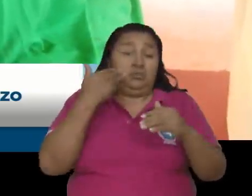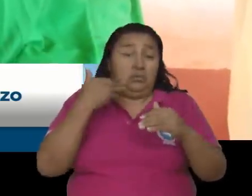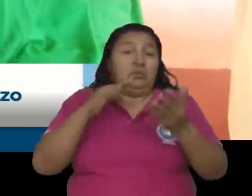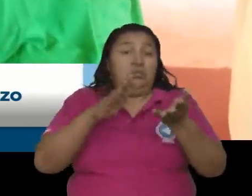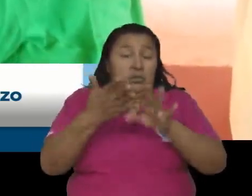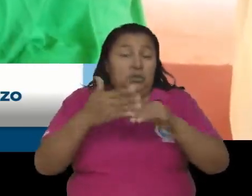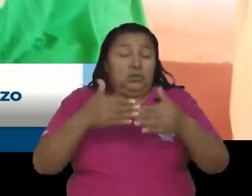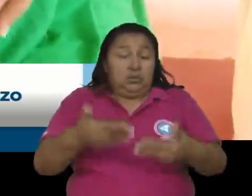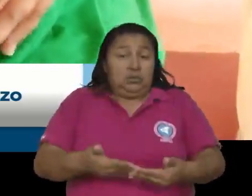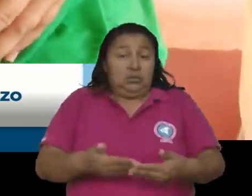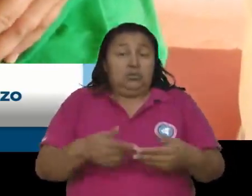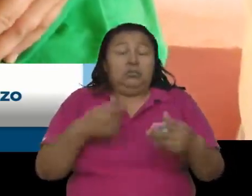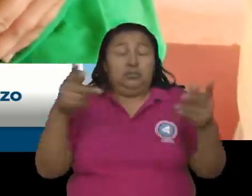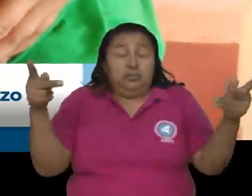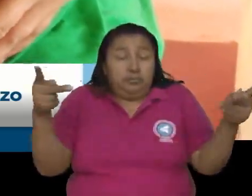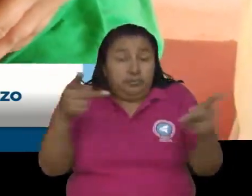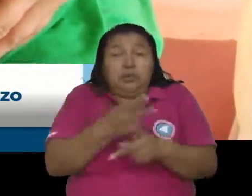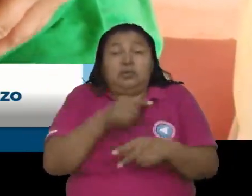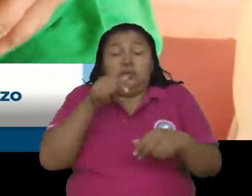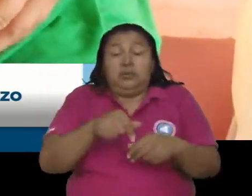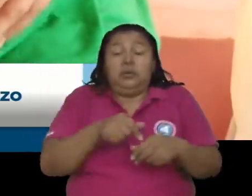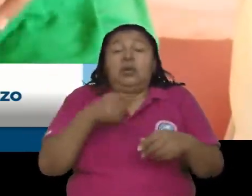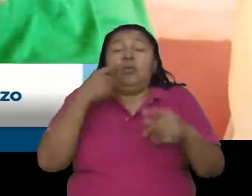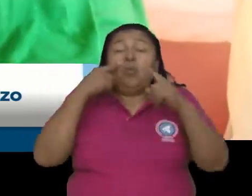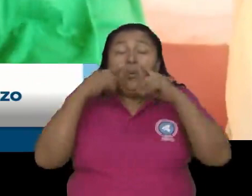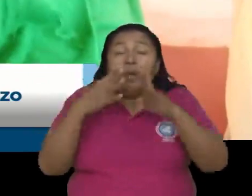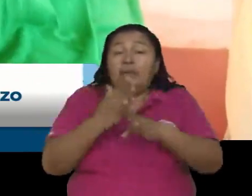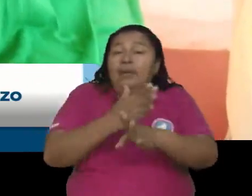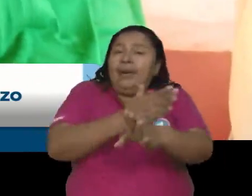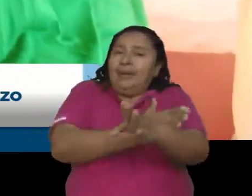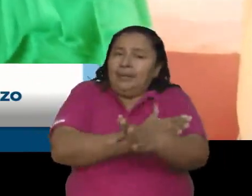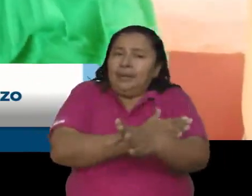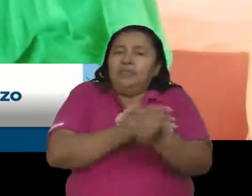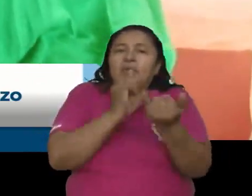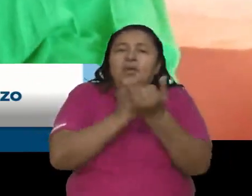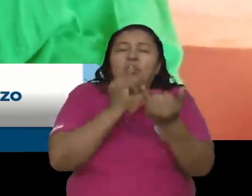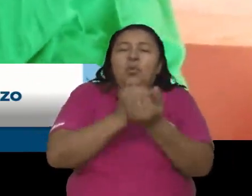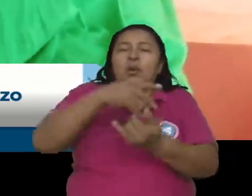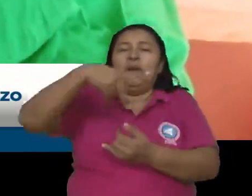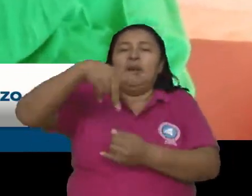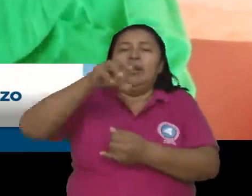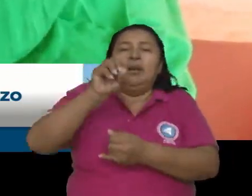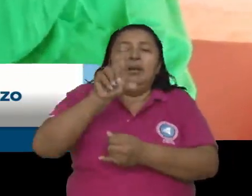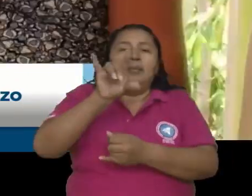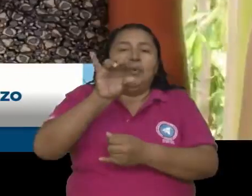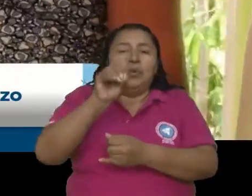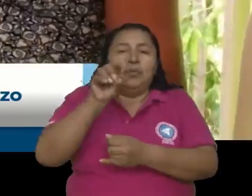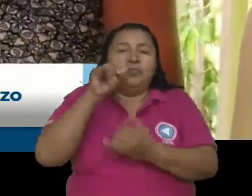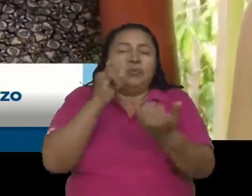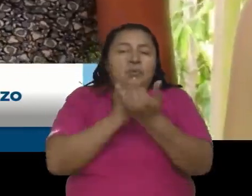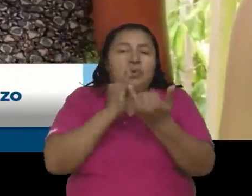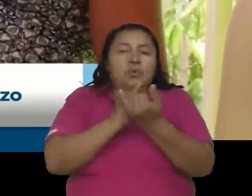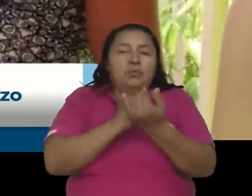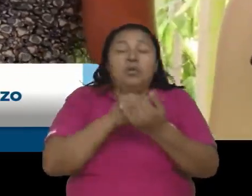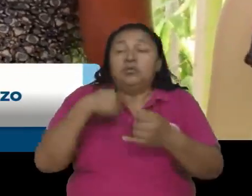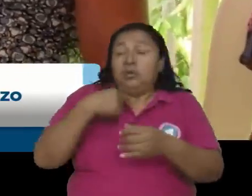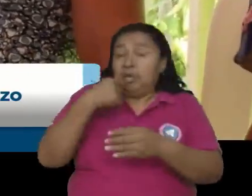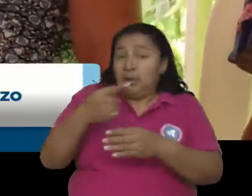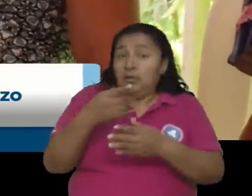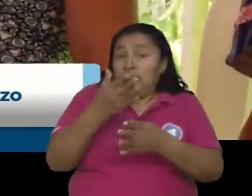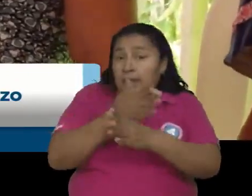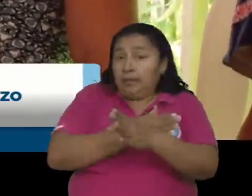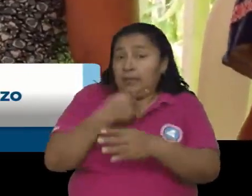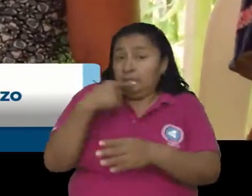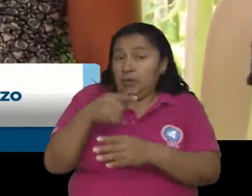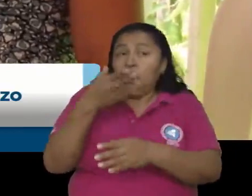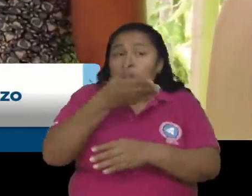de esto es que es totalmente prevenible. Esto es como la polio, ¿ya? Entonces, yo le decía a